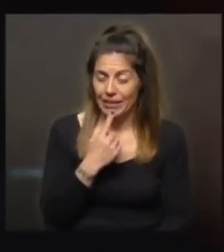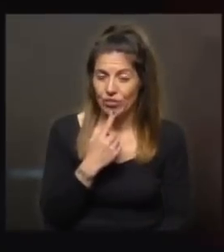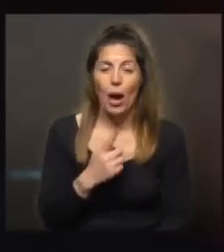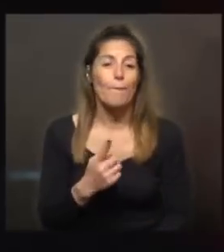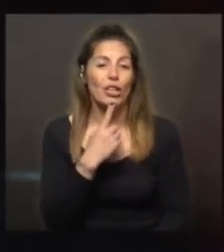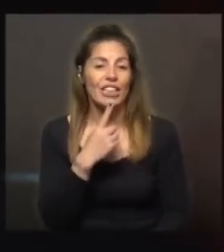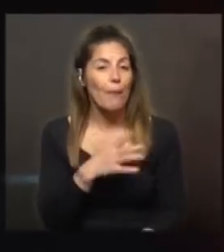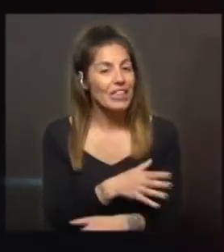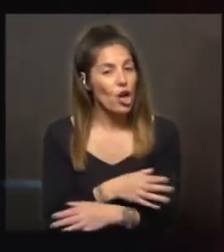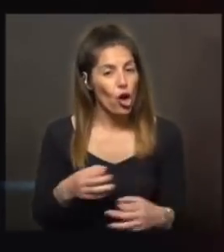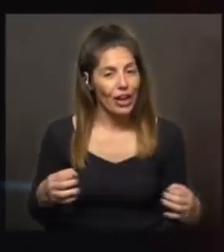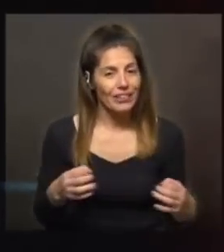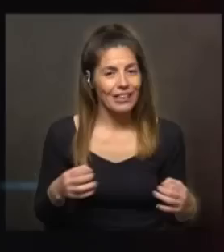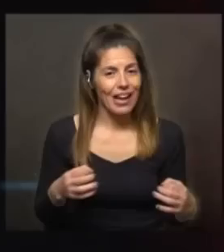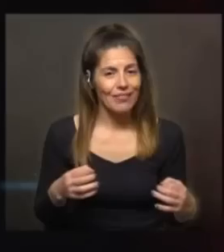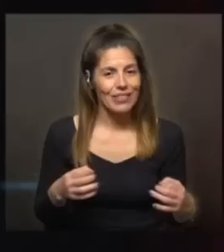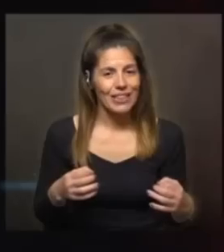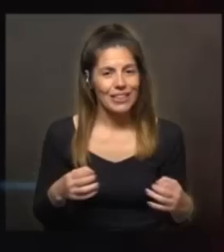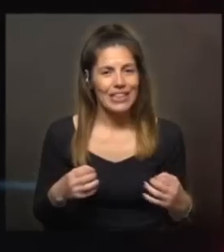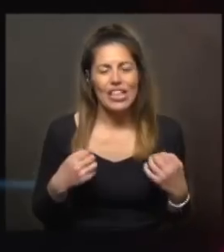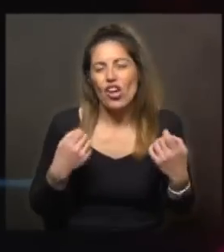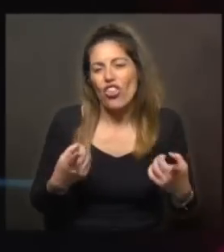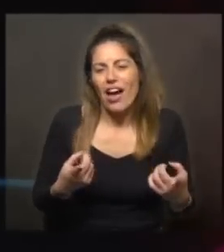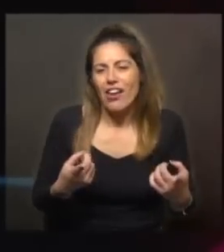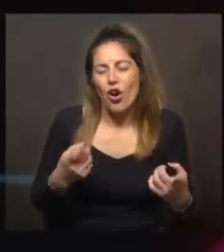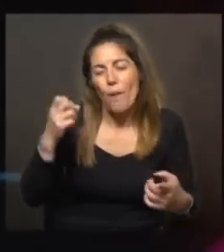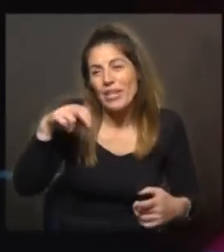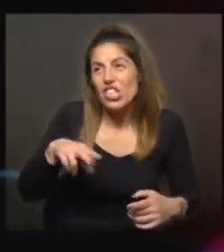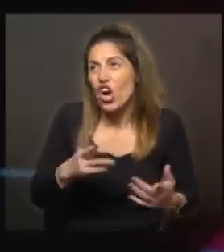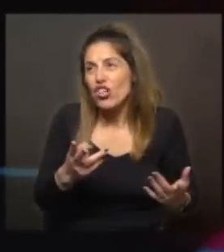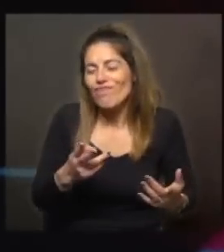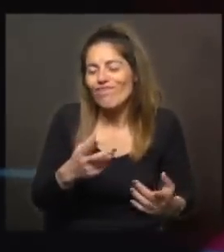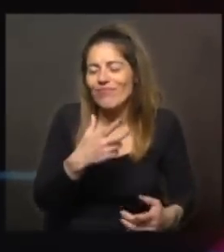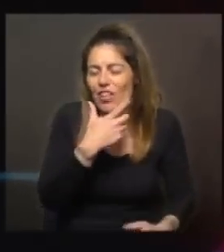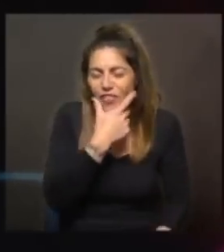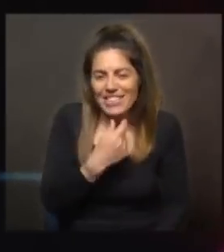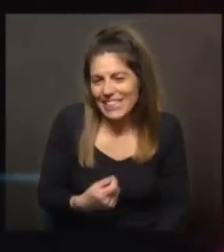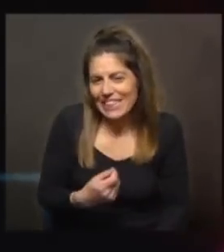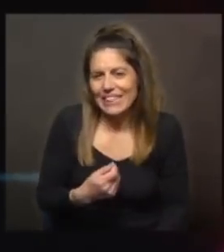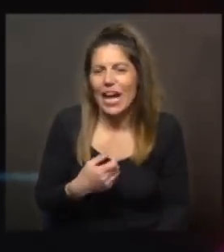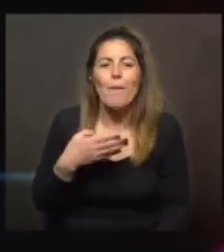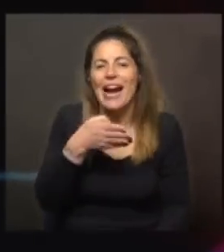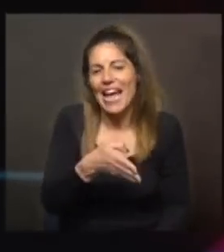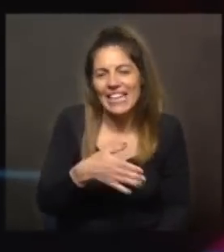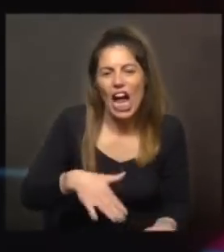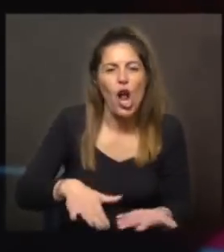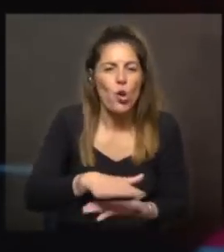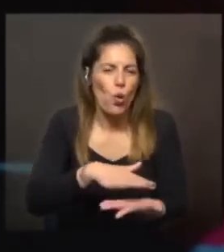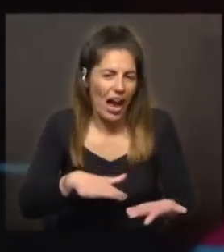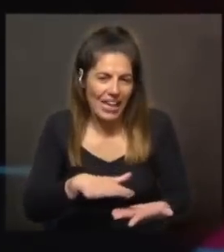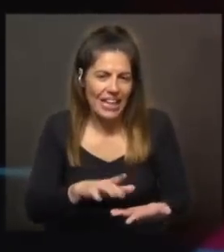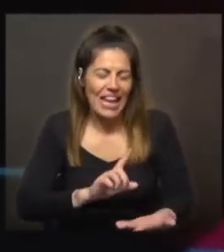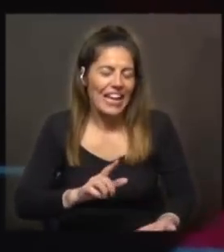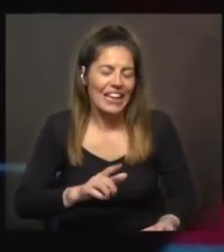correcta y no jugártela por nada y capaz que te facilita las puertas para tocar en algunos lugares que no te llaman